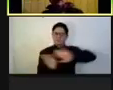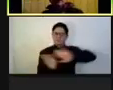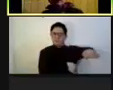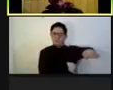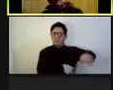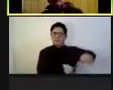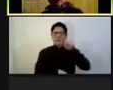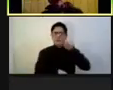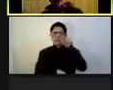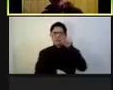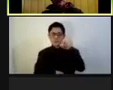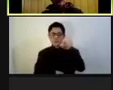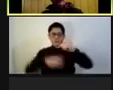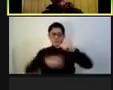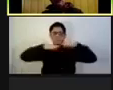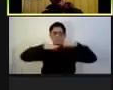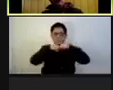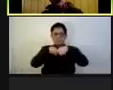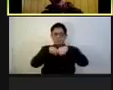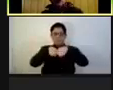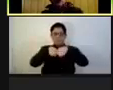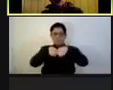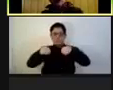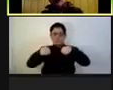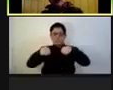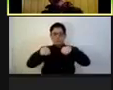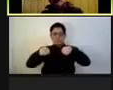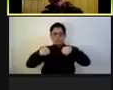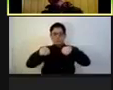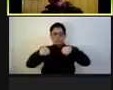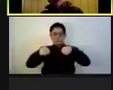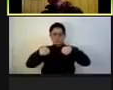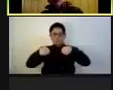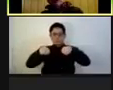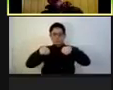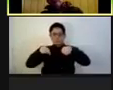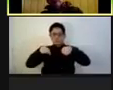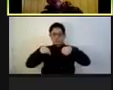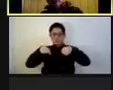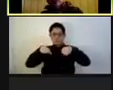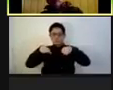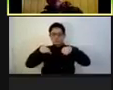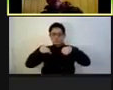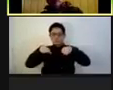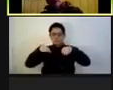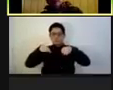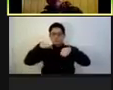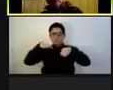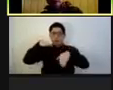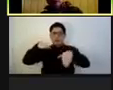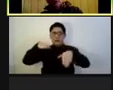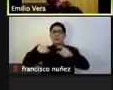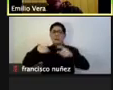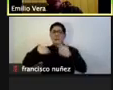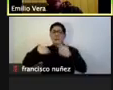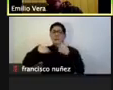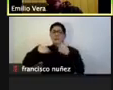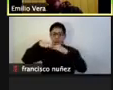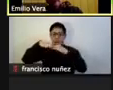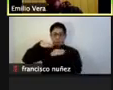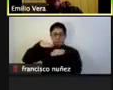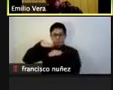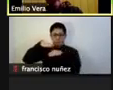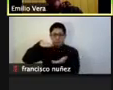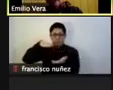otro. Y por debajo de ello están la zona esta que se llama la gran